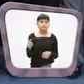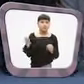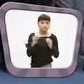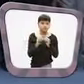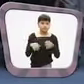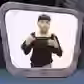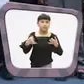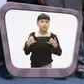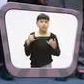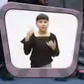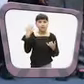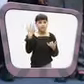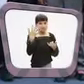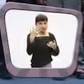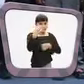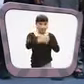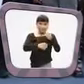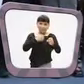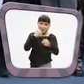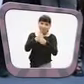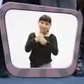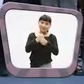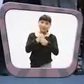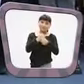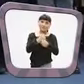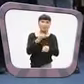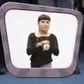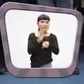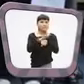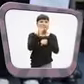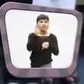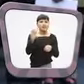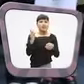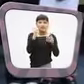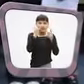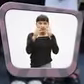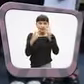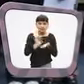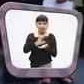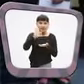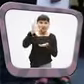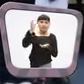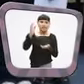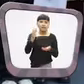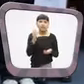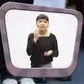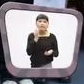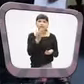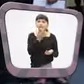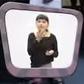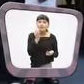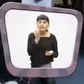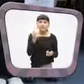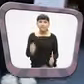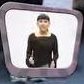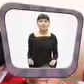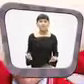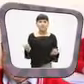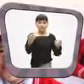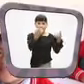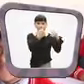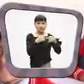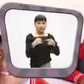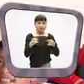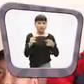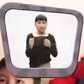Ojo, el más joven de estos clasificados tiene solo 5 años. Pica los visitó en su colegio para desearles suerte. Hoy